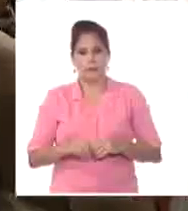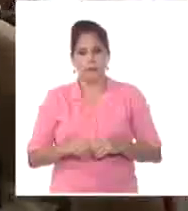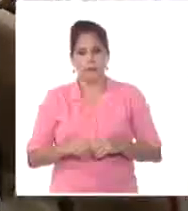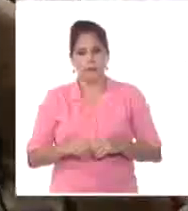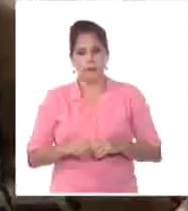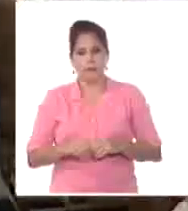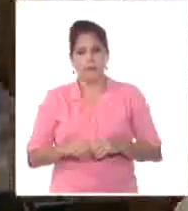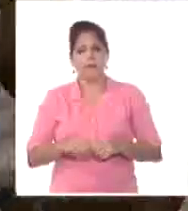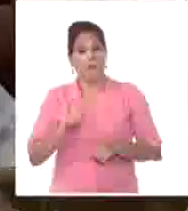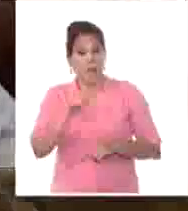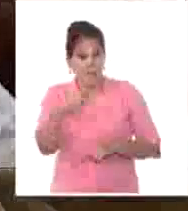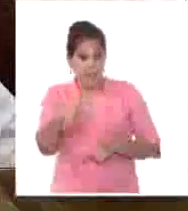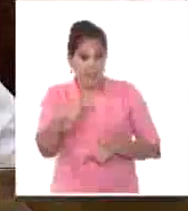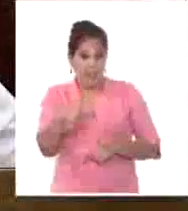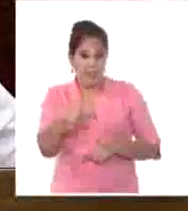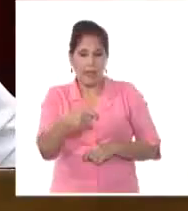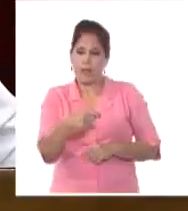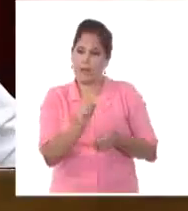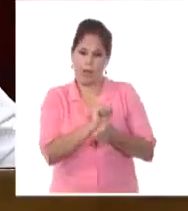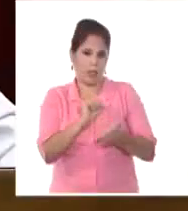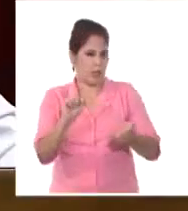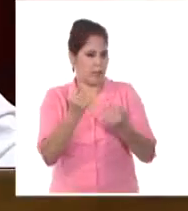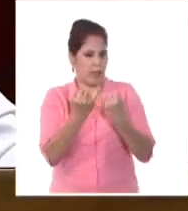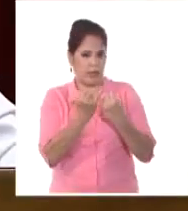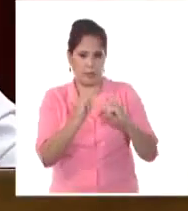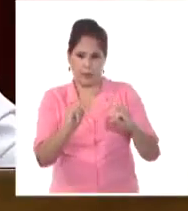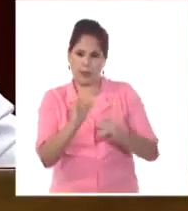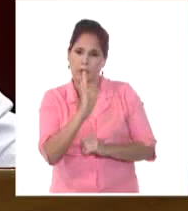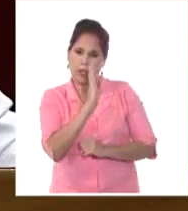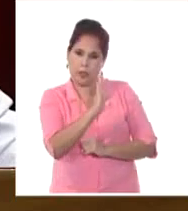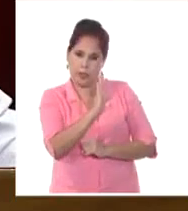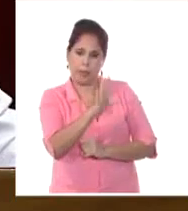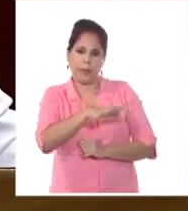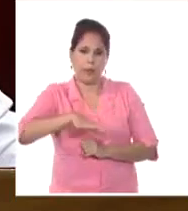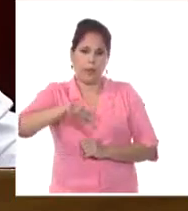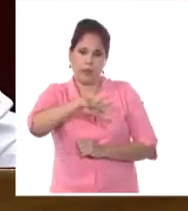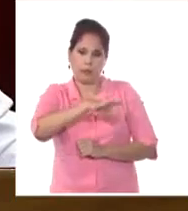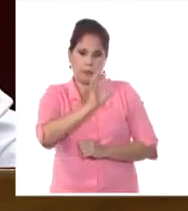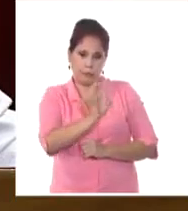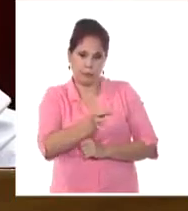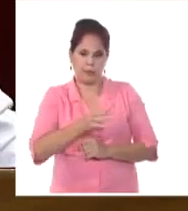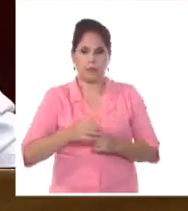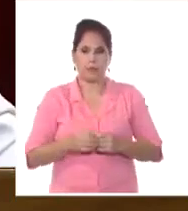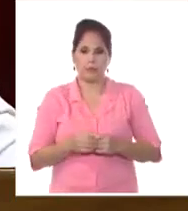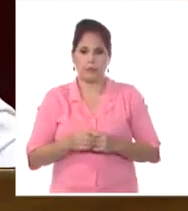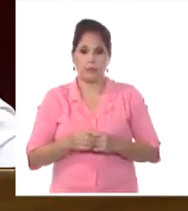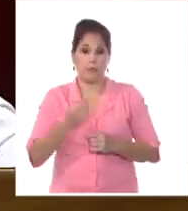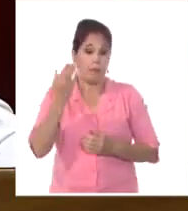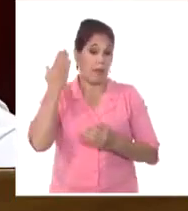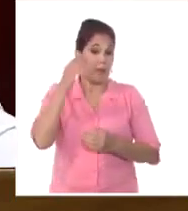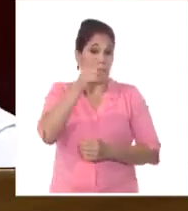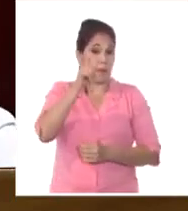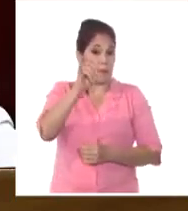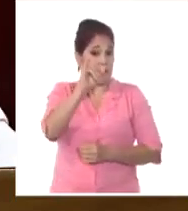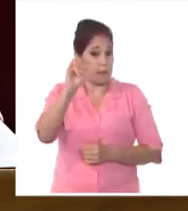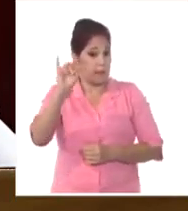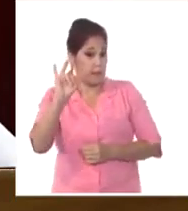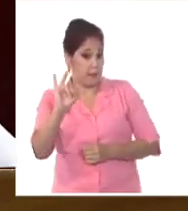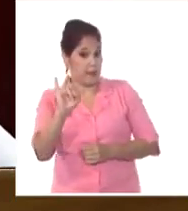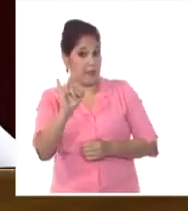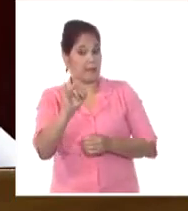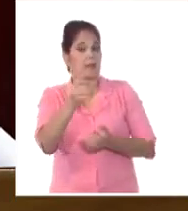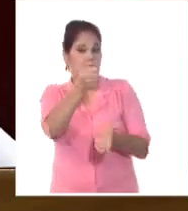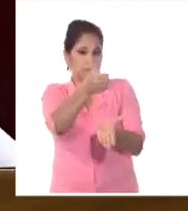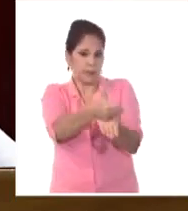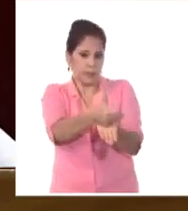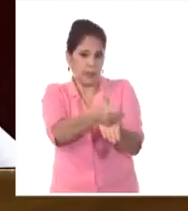y a existir como Estado soberano e independiente en las fronteras anteriores a 1967, con